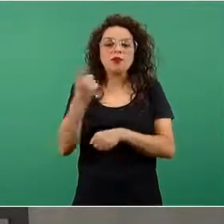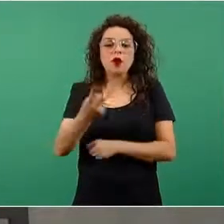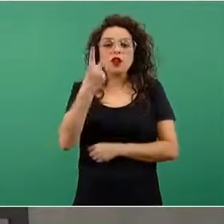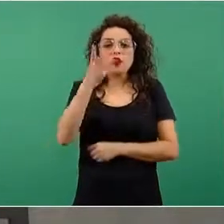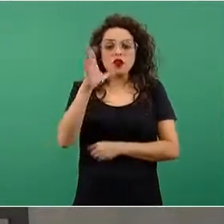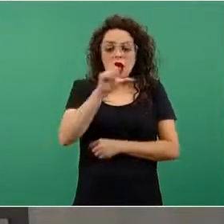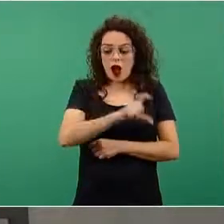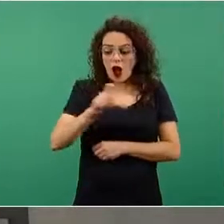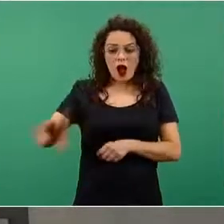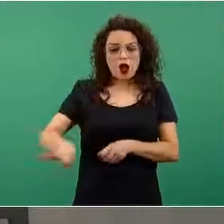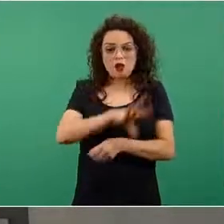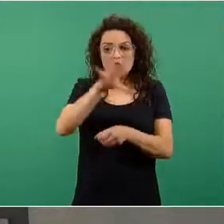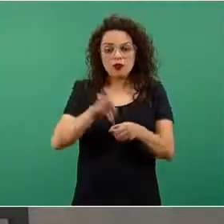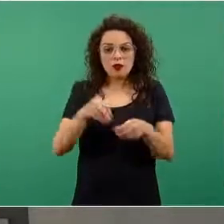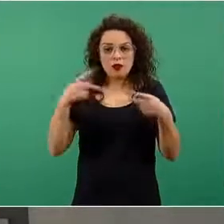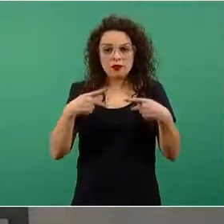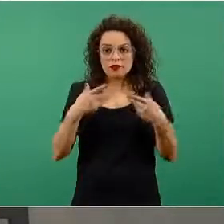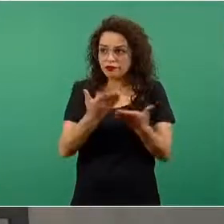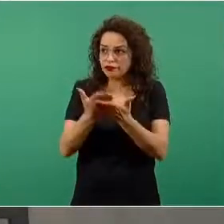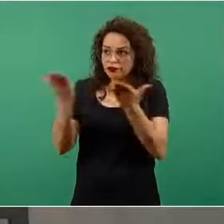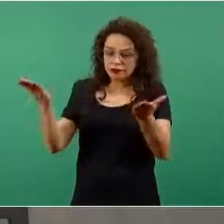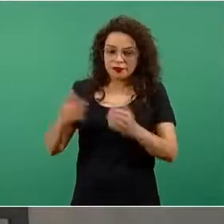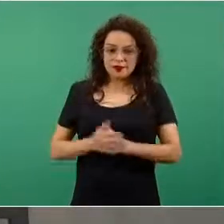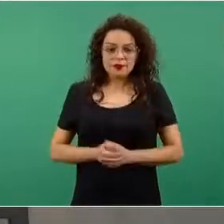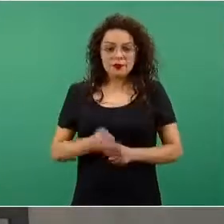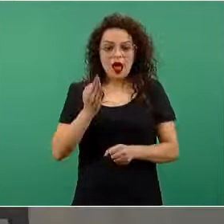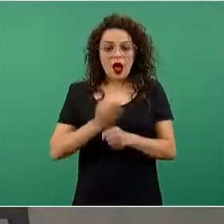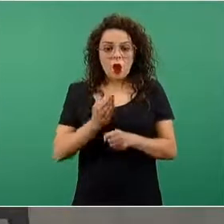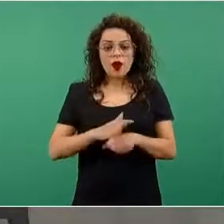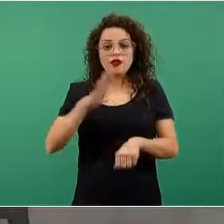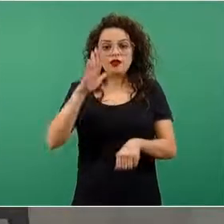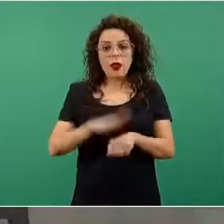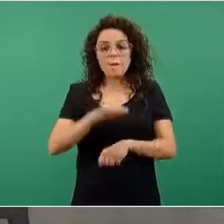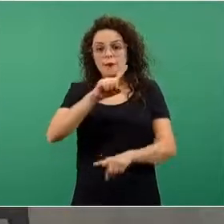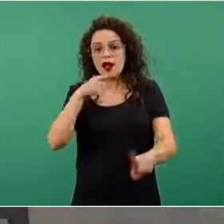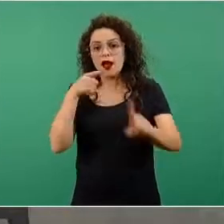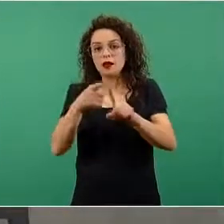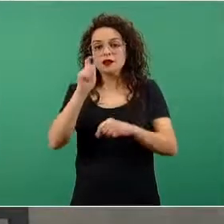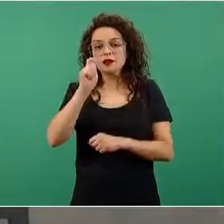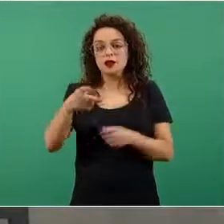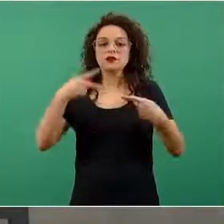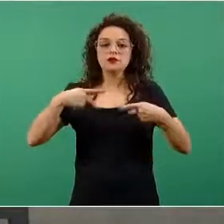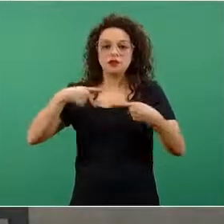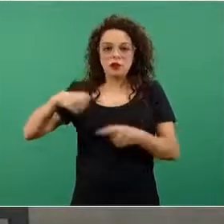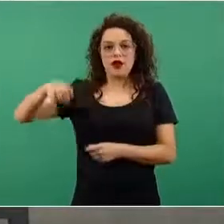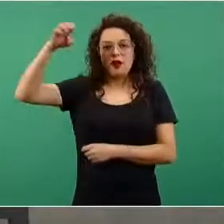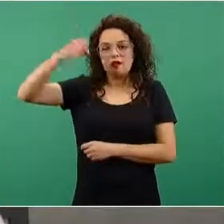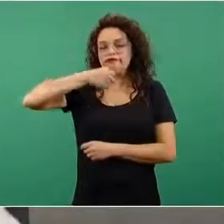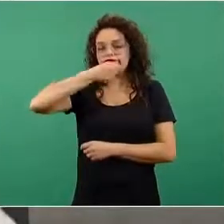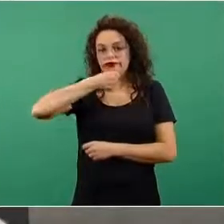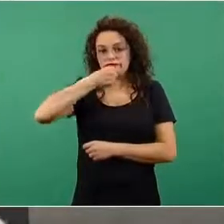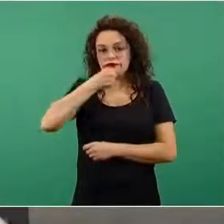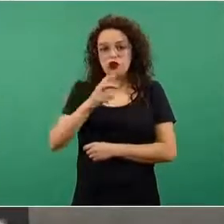y todas ellos, y también ahorita estamos avanzando más con las personas adultas mayores. Tenemos